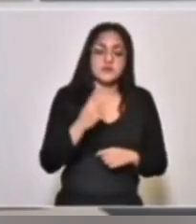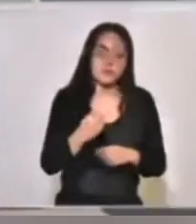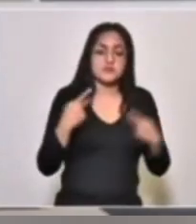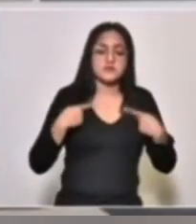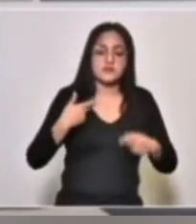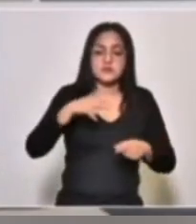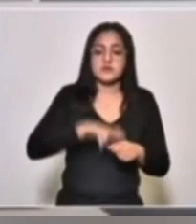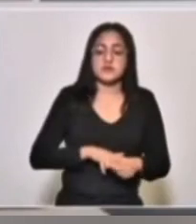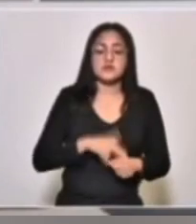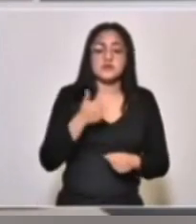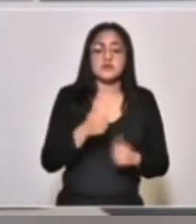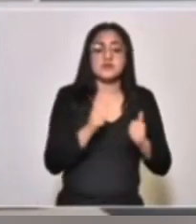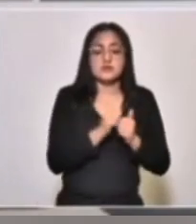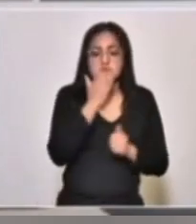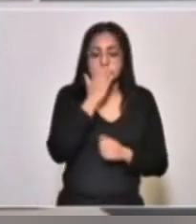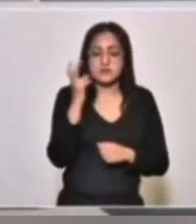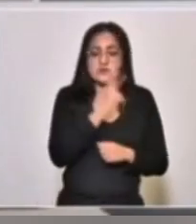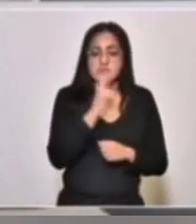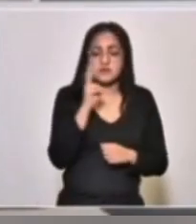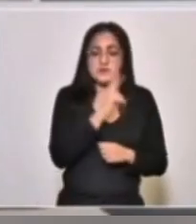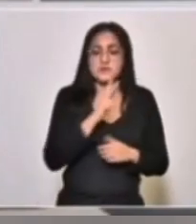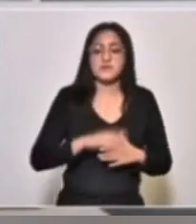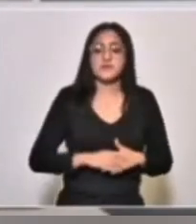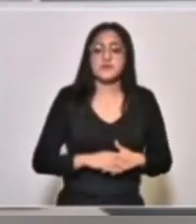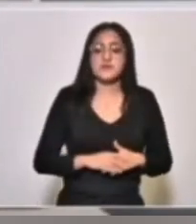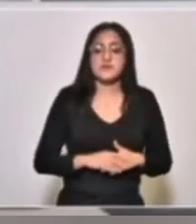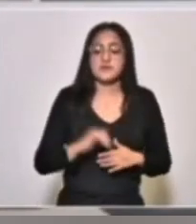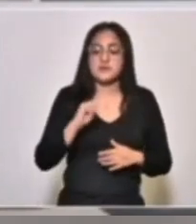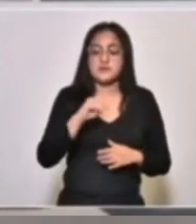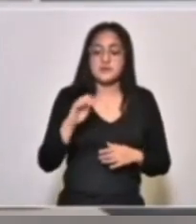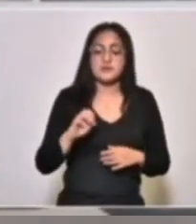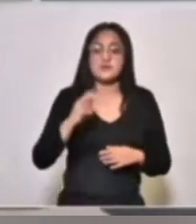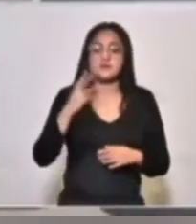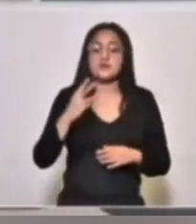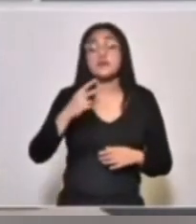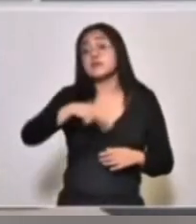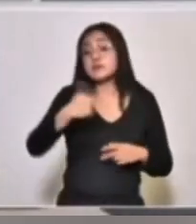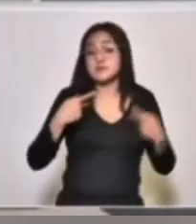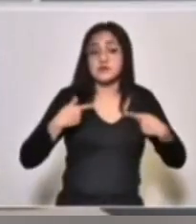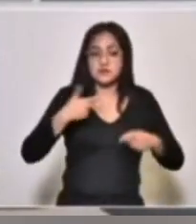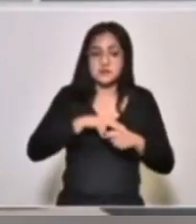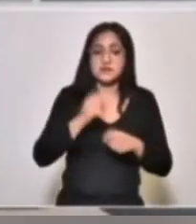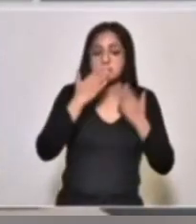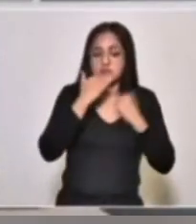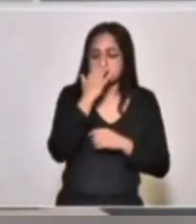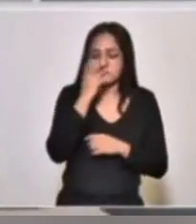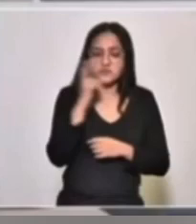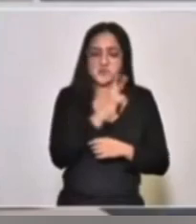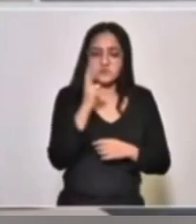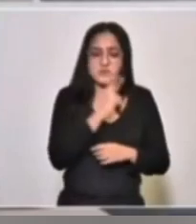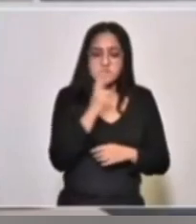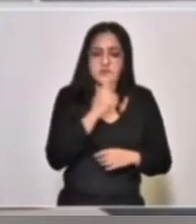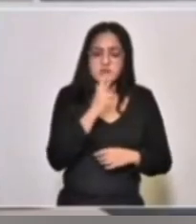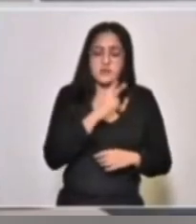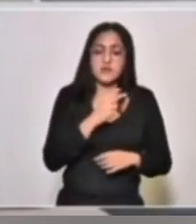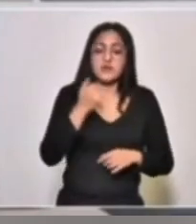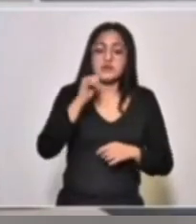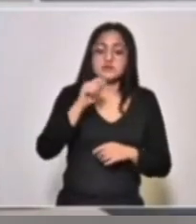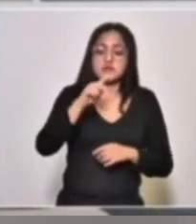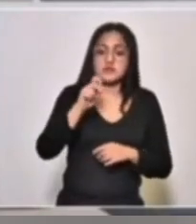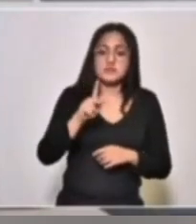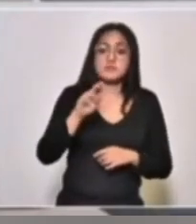52 hospitalizados, 6 con ventilación asistida. ISSSTE, 13 hospitalizados, no tiene pacientes intubados. El